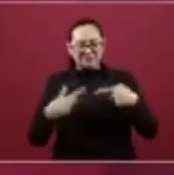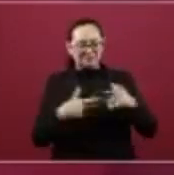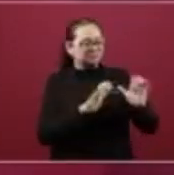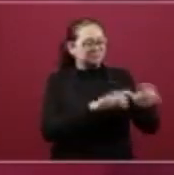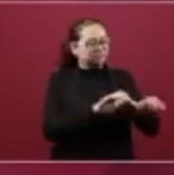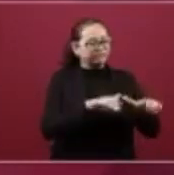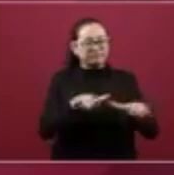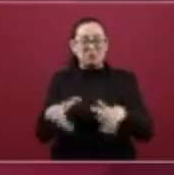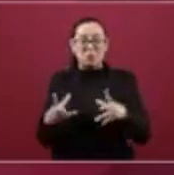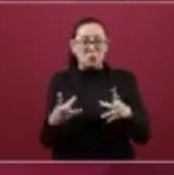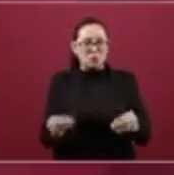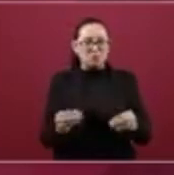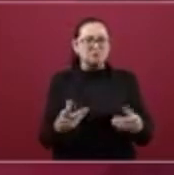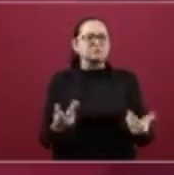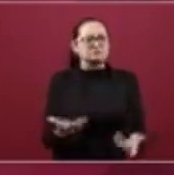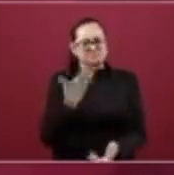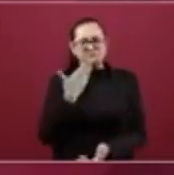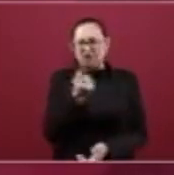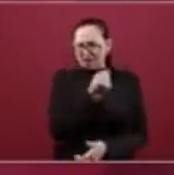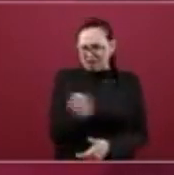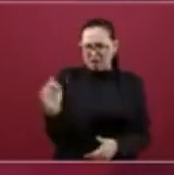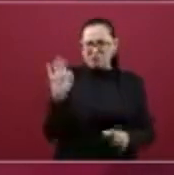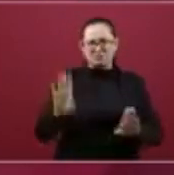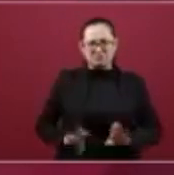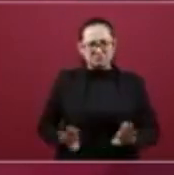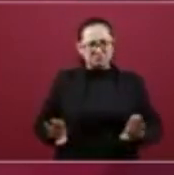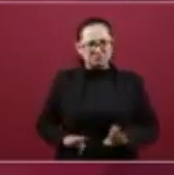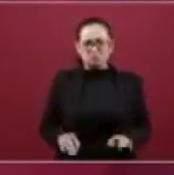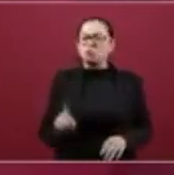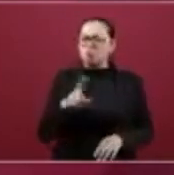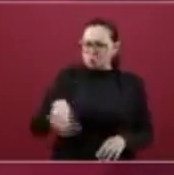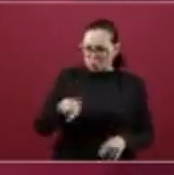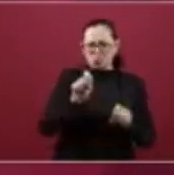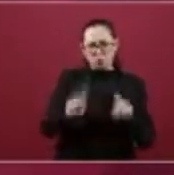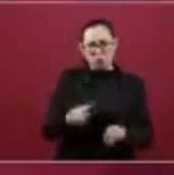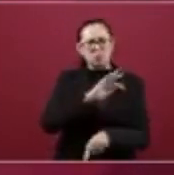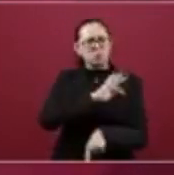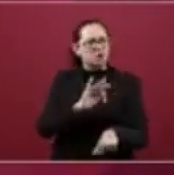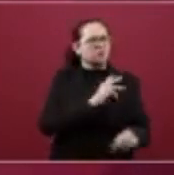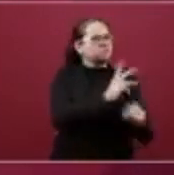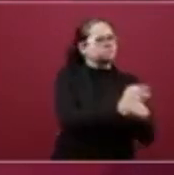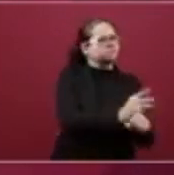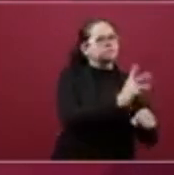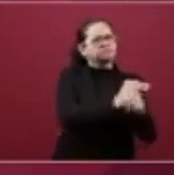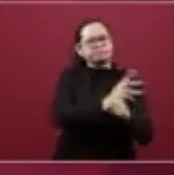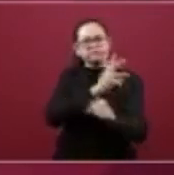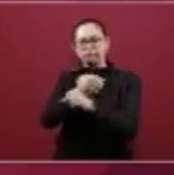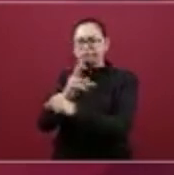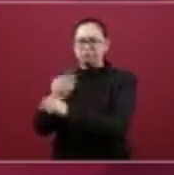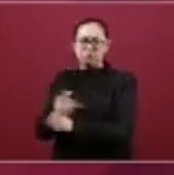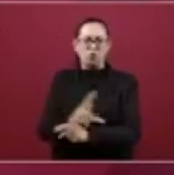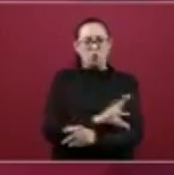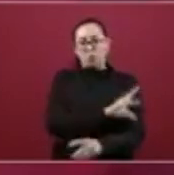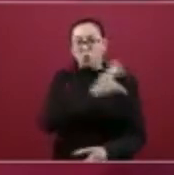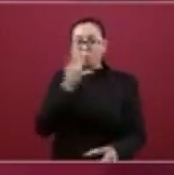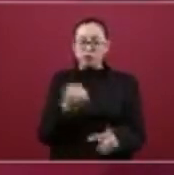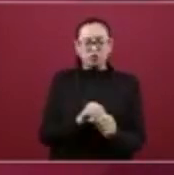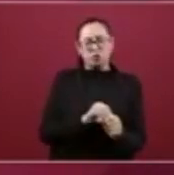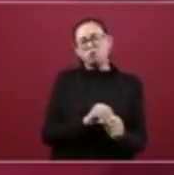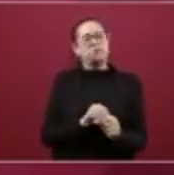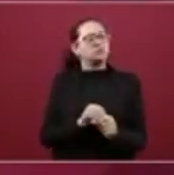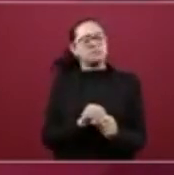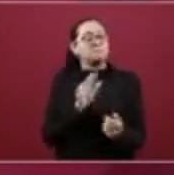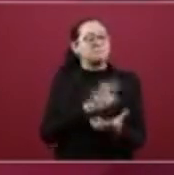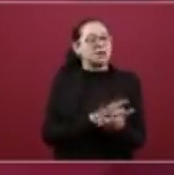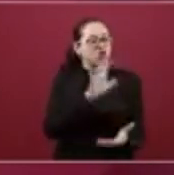con ellos, personal calificado, se va a hacer la rehabilitación en su mayoría. Y digo en su mayoría porque